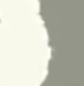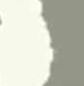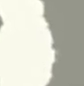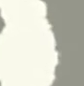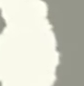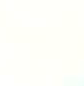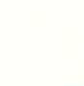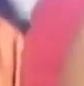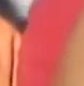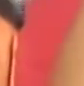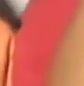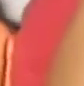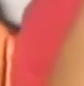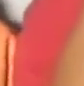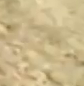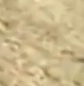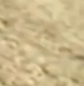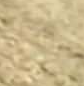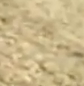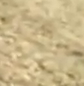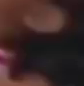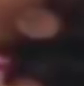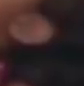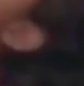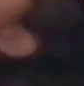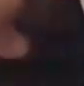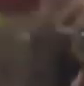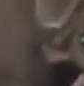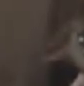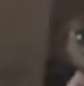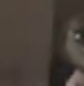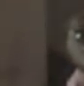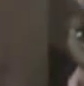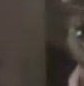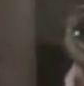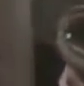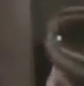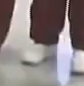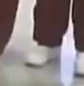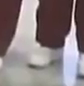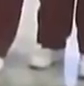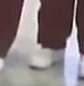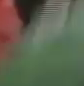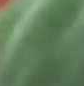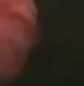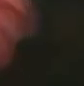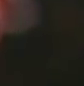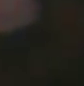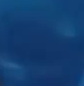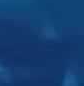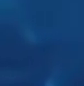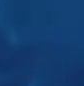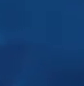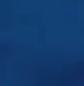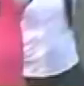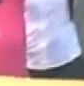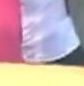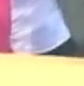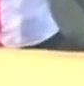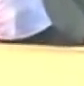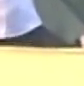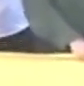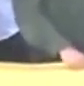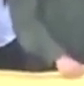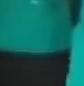Esta victoria es una proeza moral y política del pueblo venezolano, que ha aprendido a resistir los embates de la guerra de